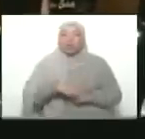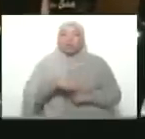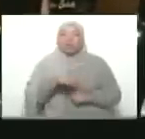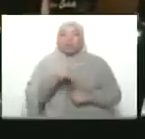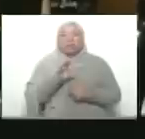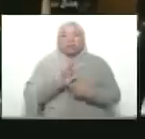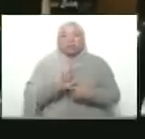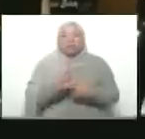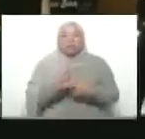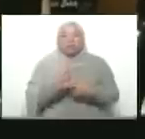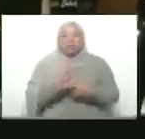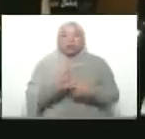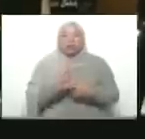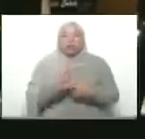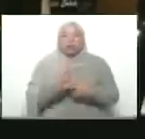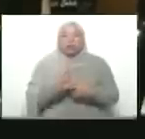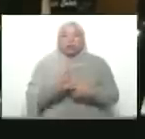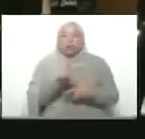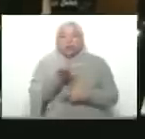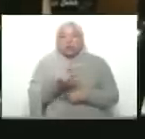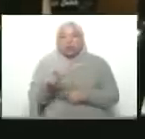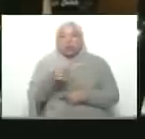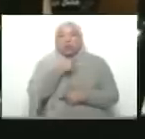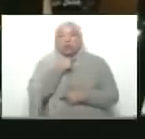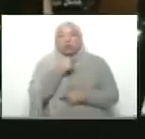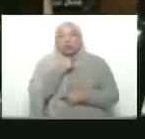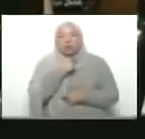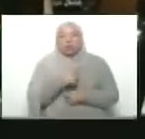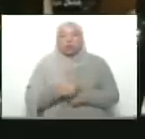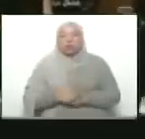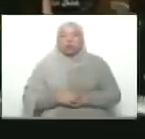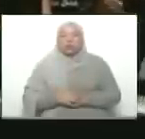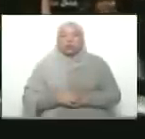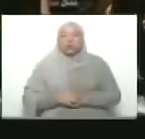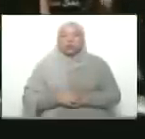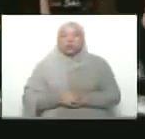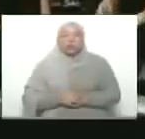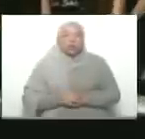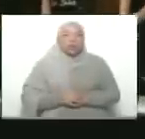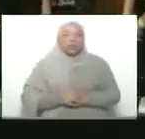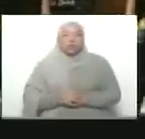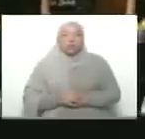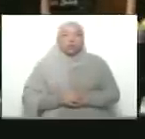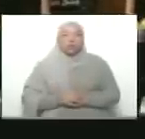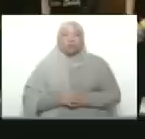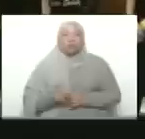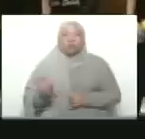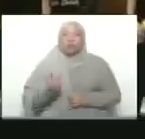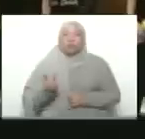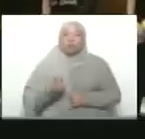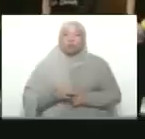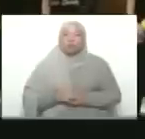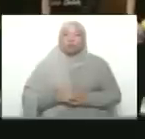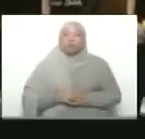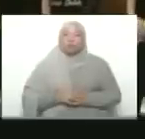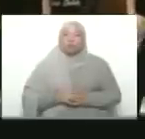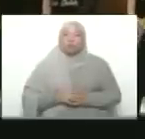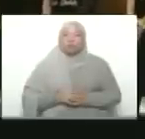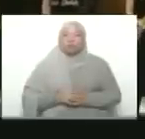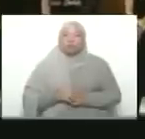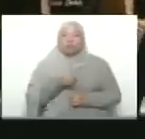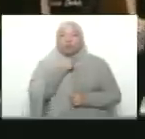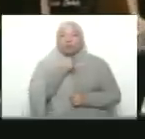una imagen la gente lo quiere los salseros y las salseras de de país todo lo